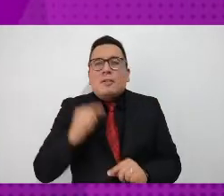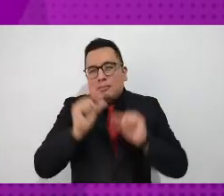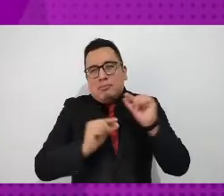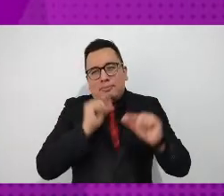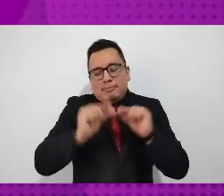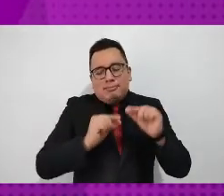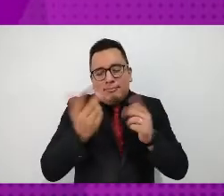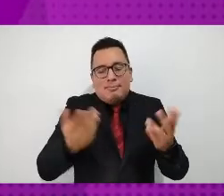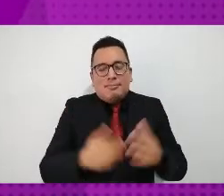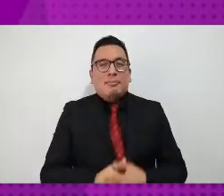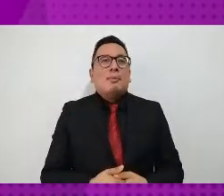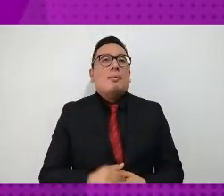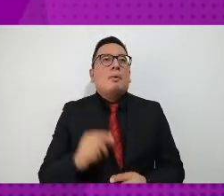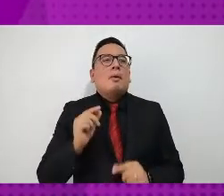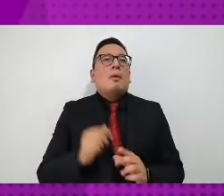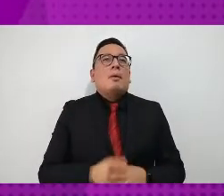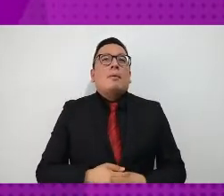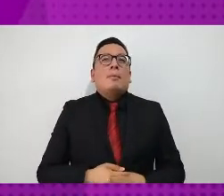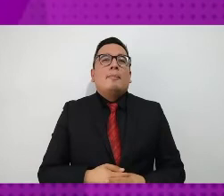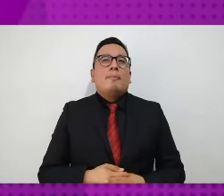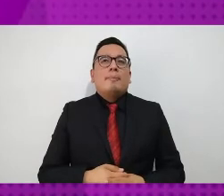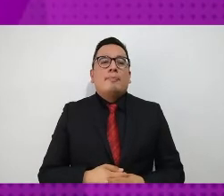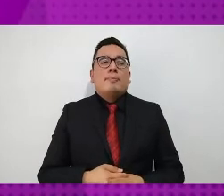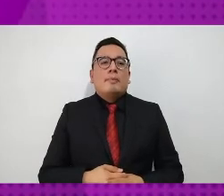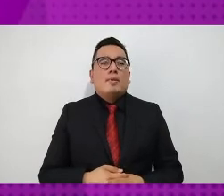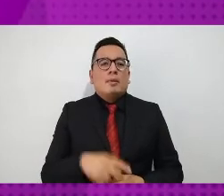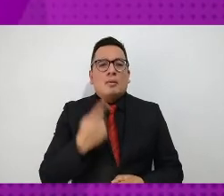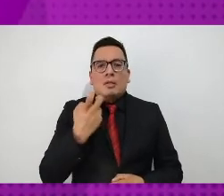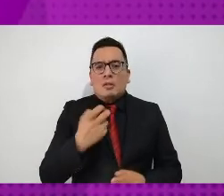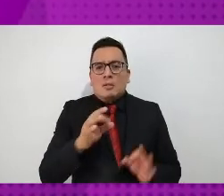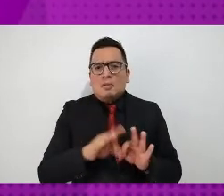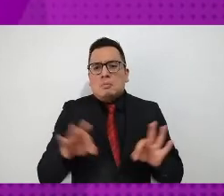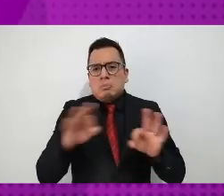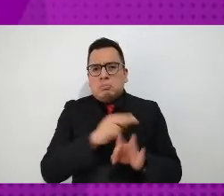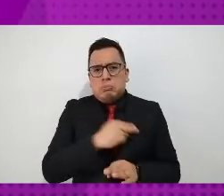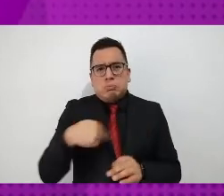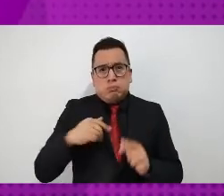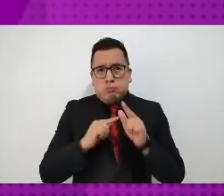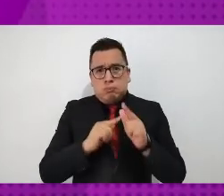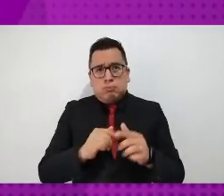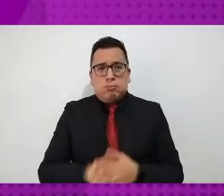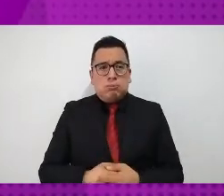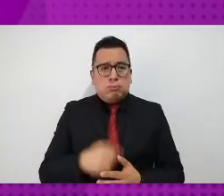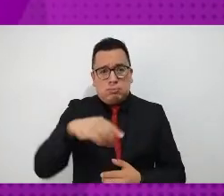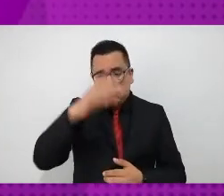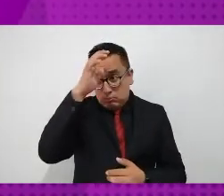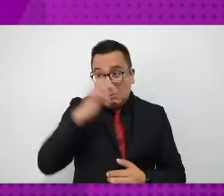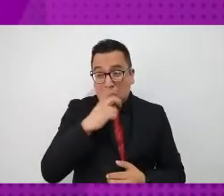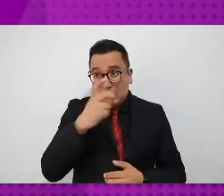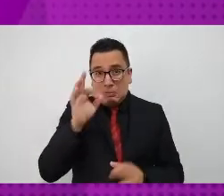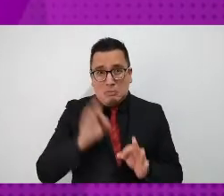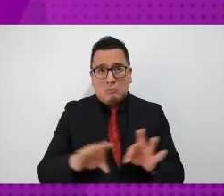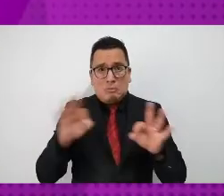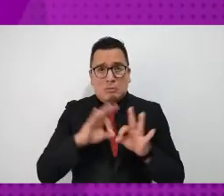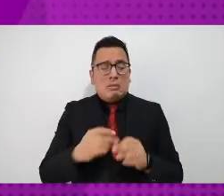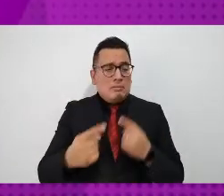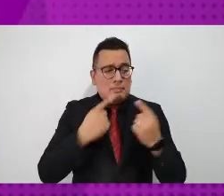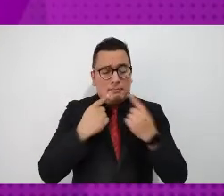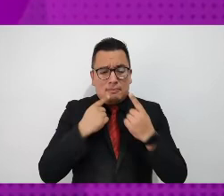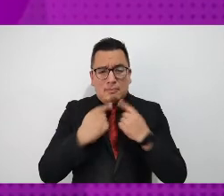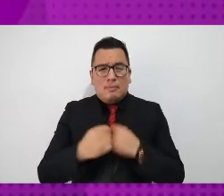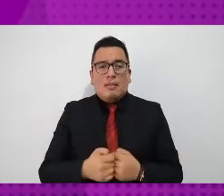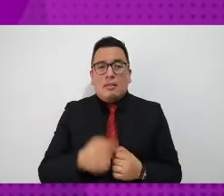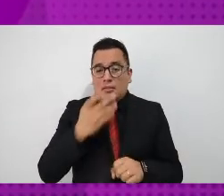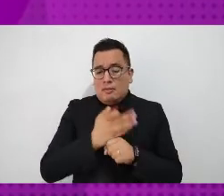estos ejercicios democráticos pero que son bien valiosos son bien importantes y que para coahuila va a ser fundamental los debates